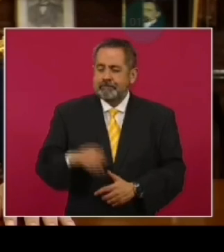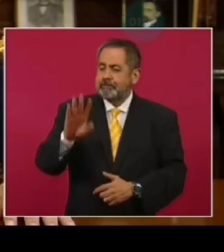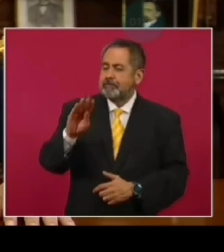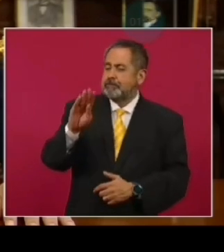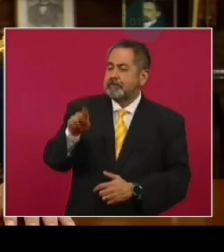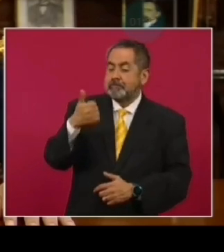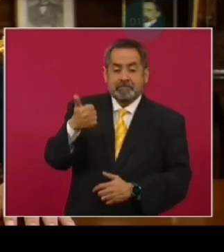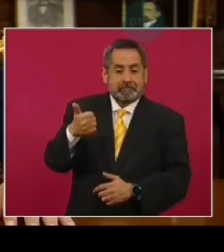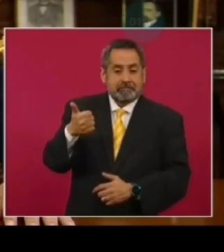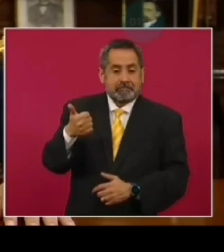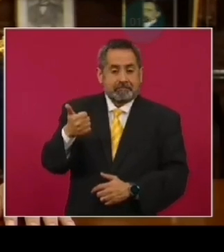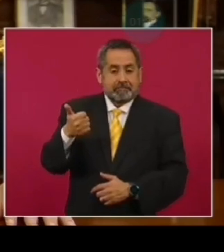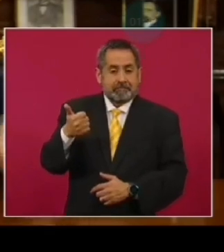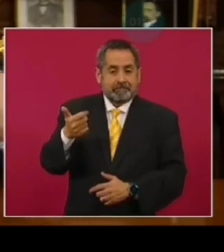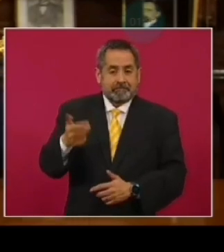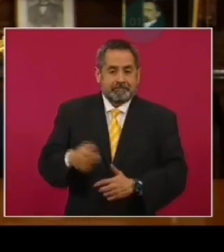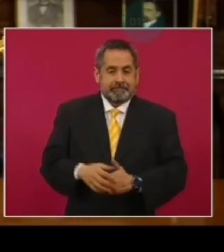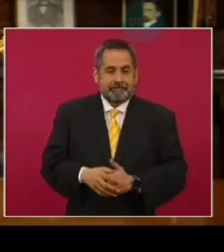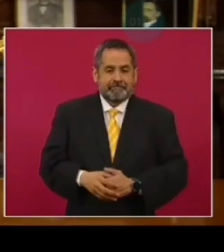96.